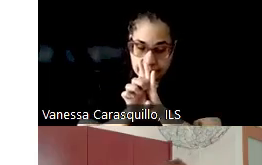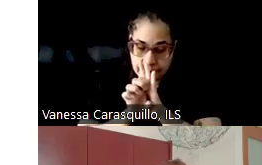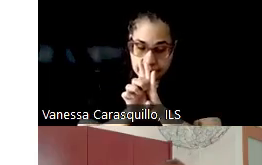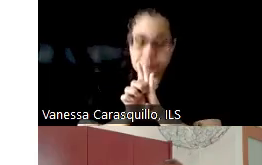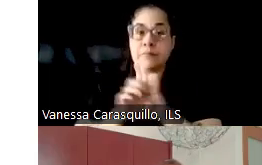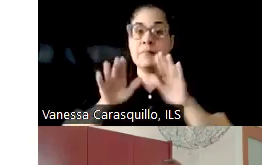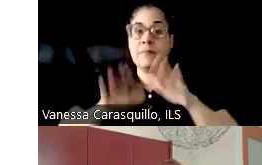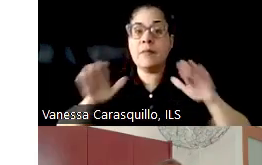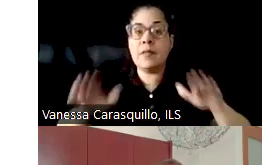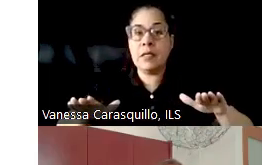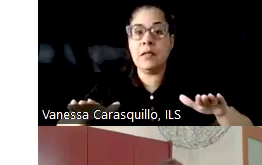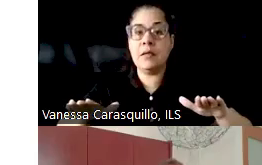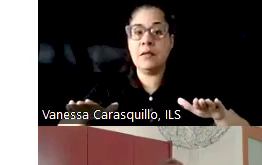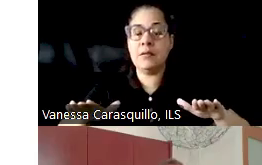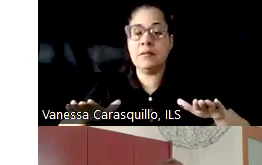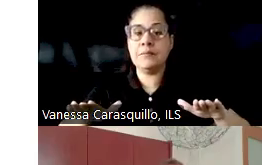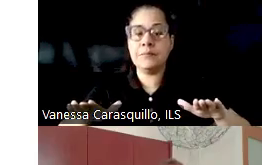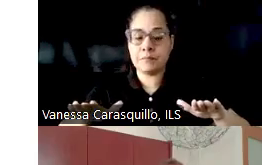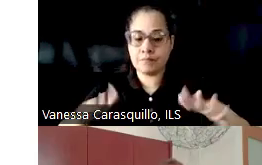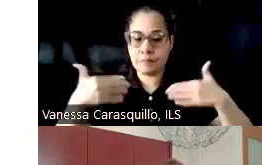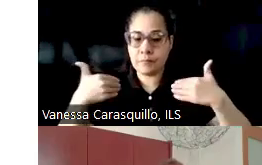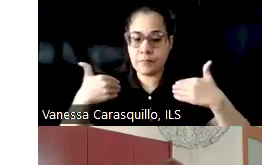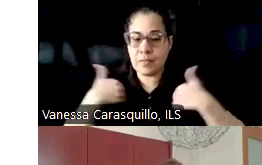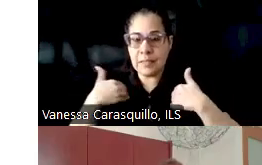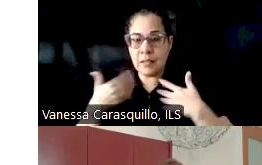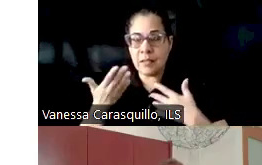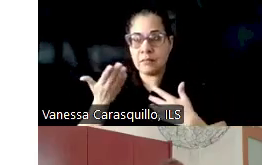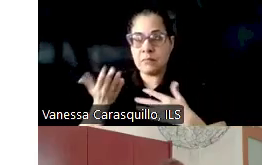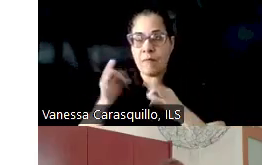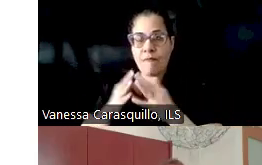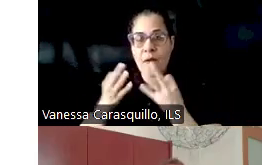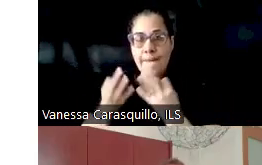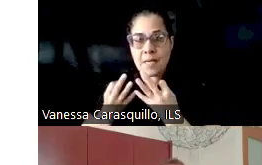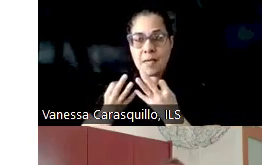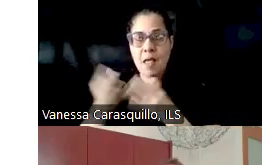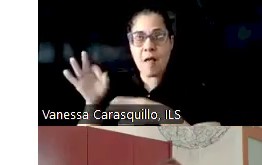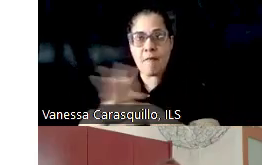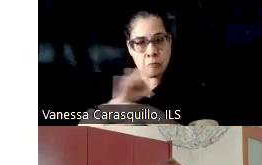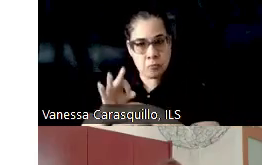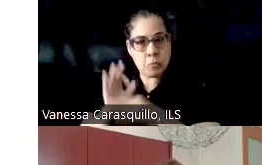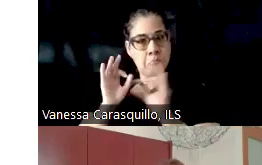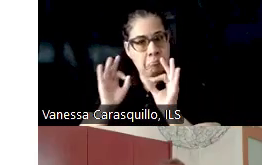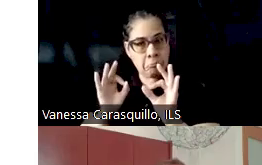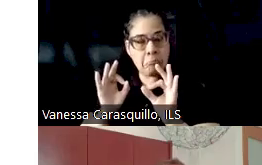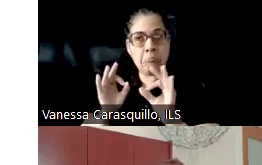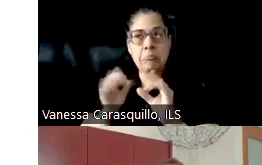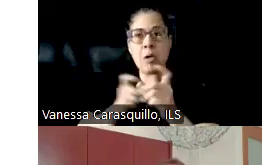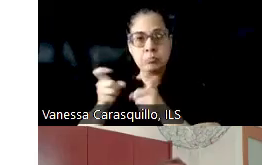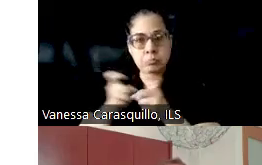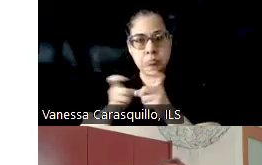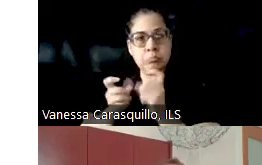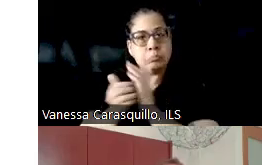niños que tienen una familia, vamos a decir, funcional, con buenas destrezas de manejo,